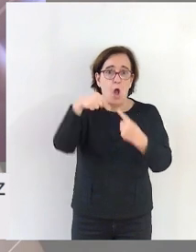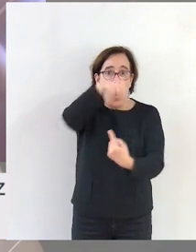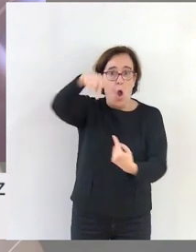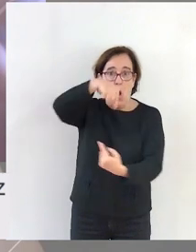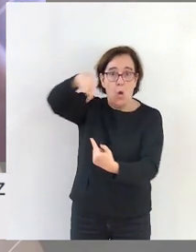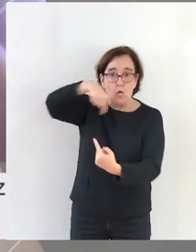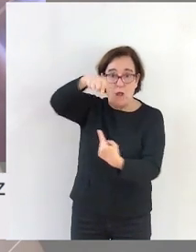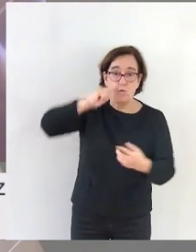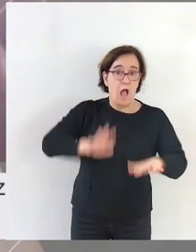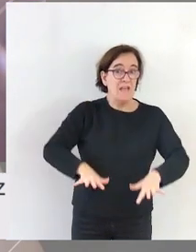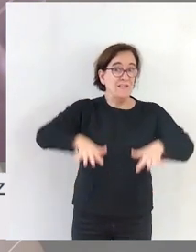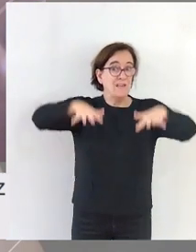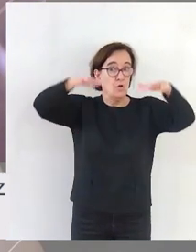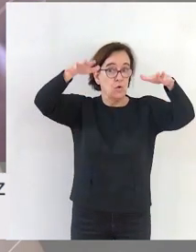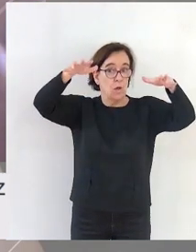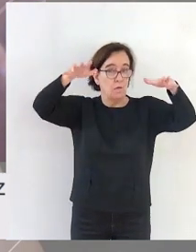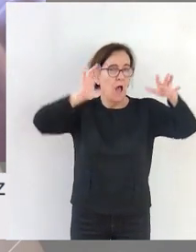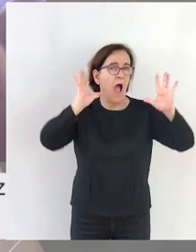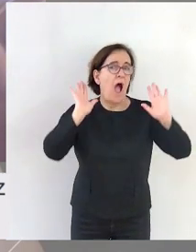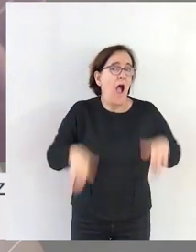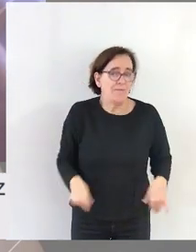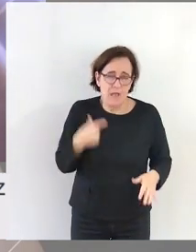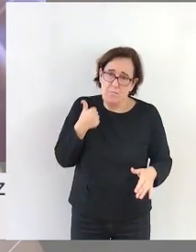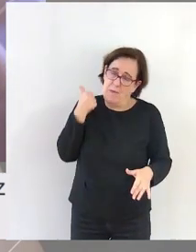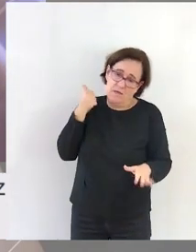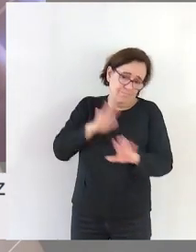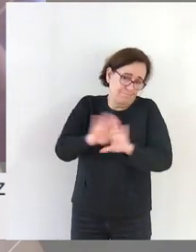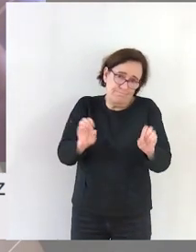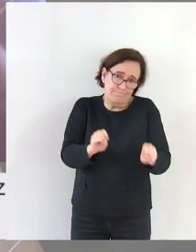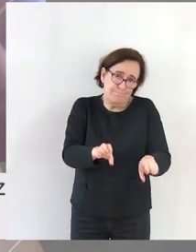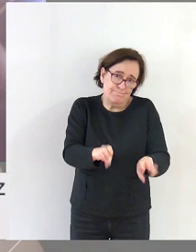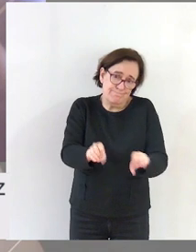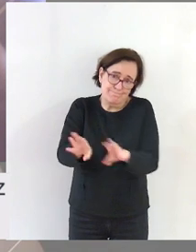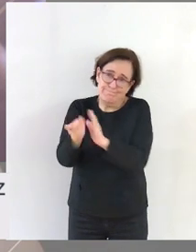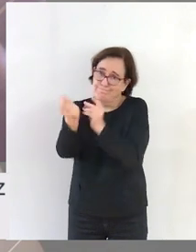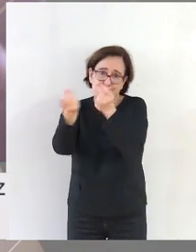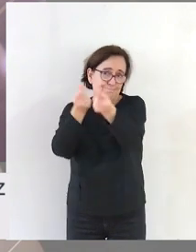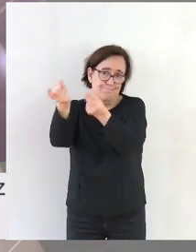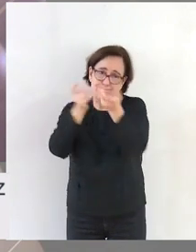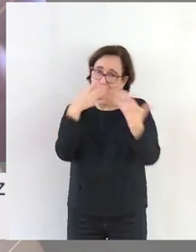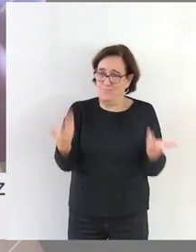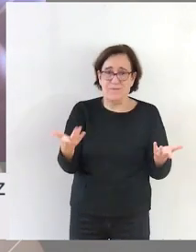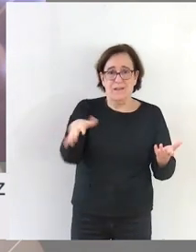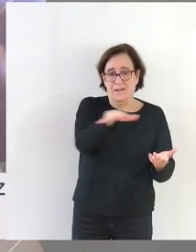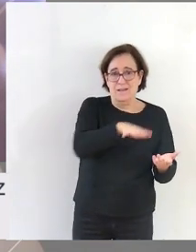son las inundaciones los que más desplazamientos producen en distintas partes del